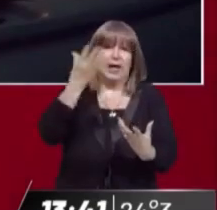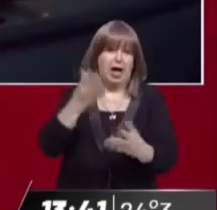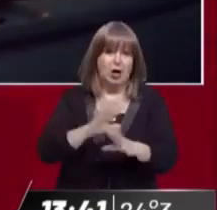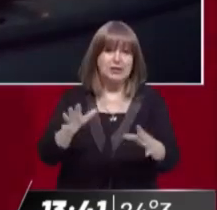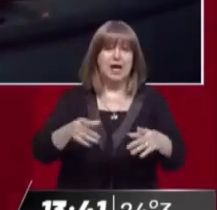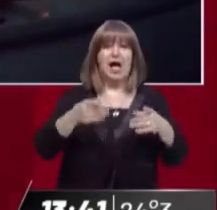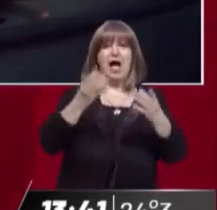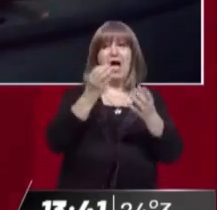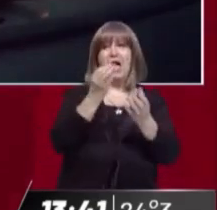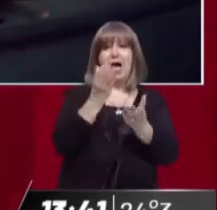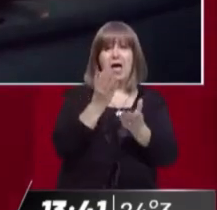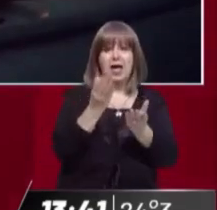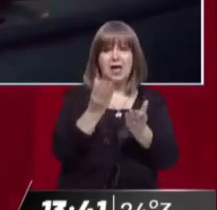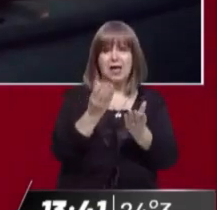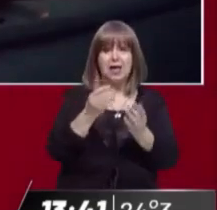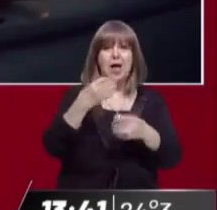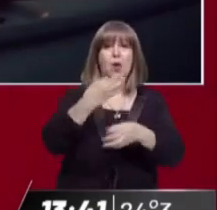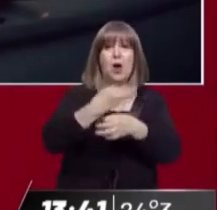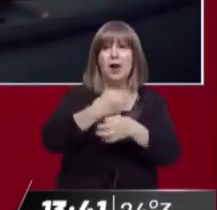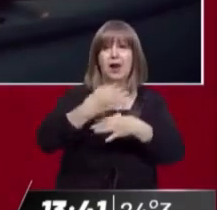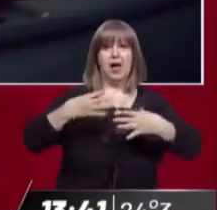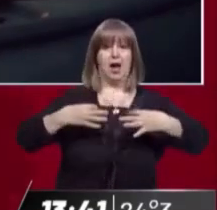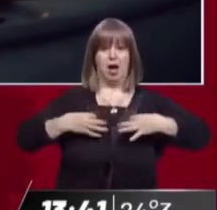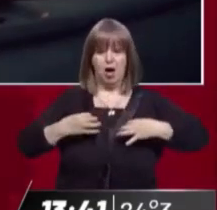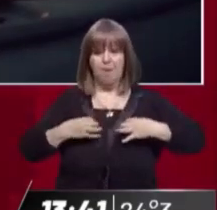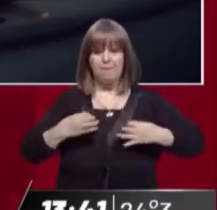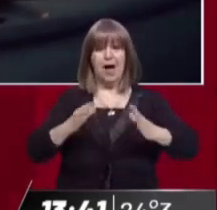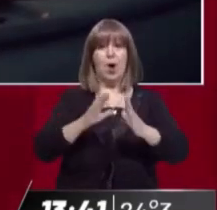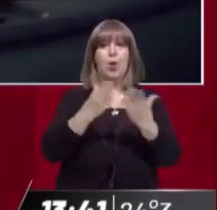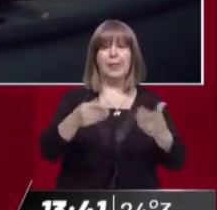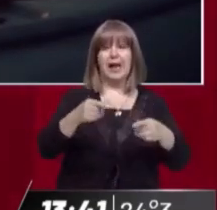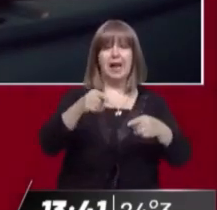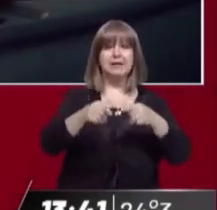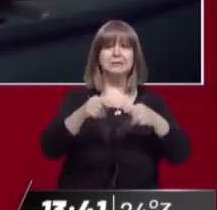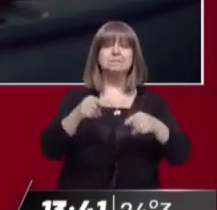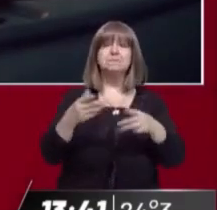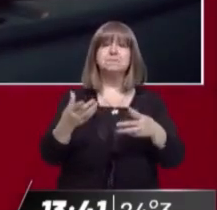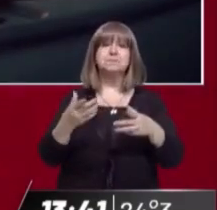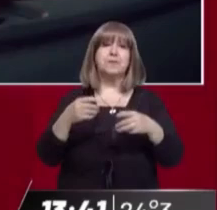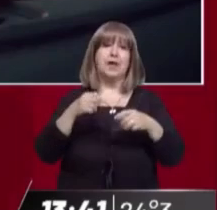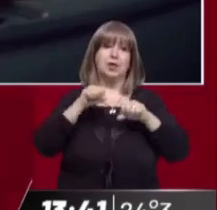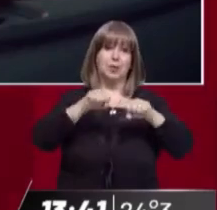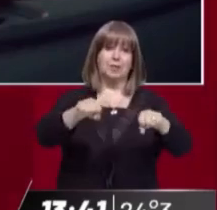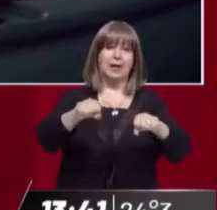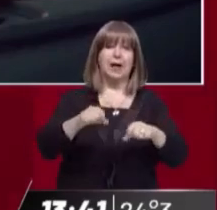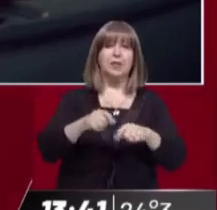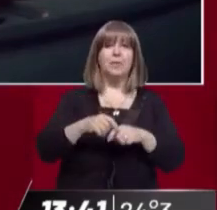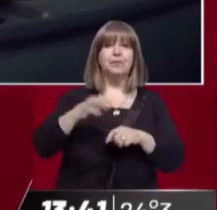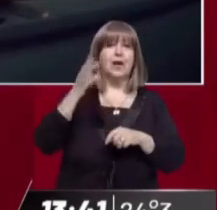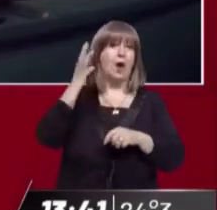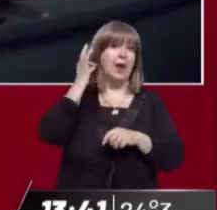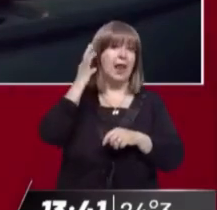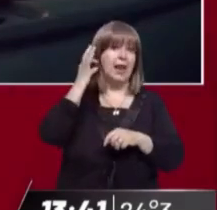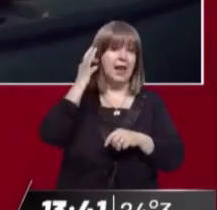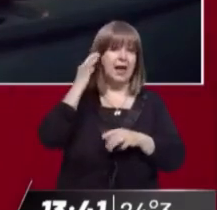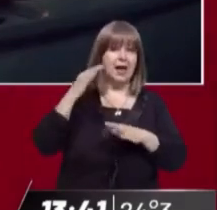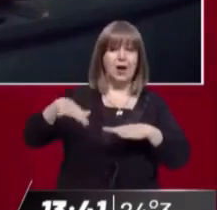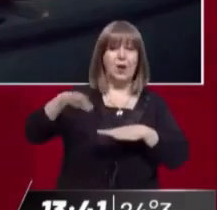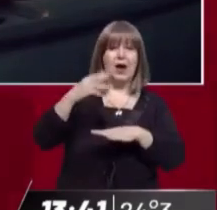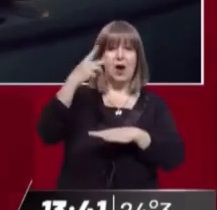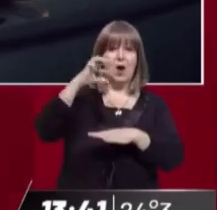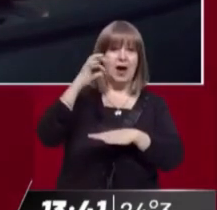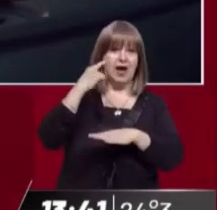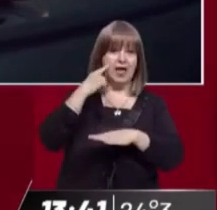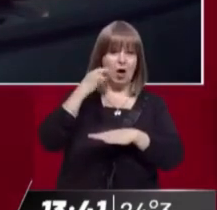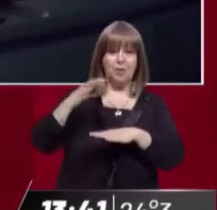útiles escolares hasta juguetes ropa Bueno una niña en el estado de Ohio